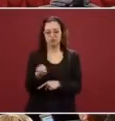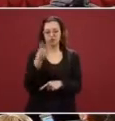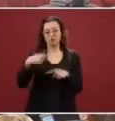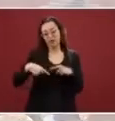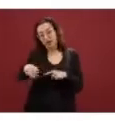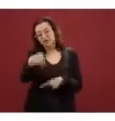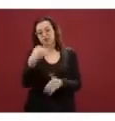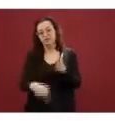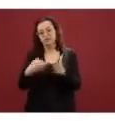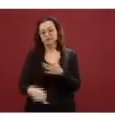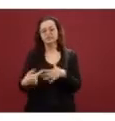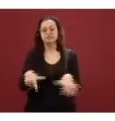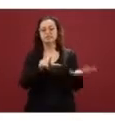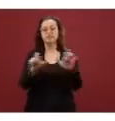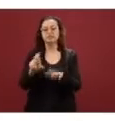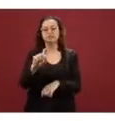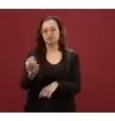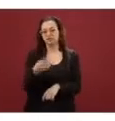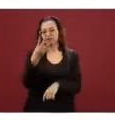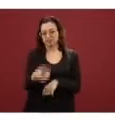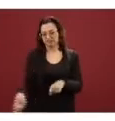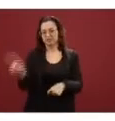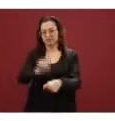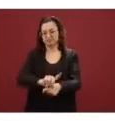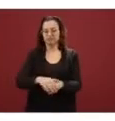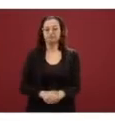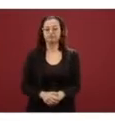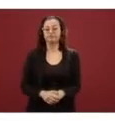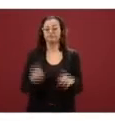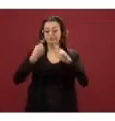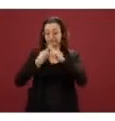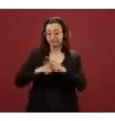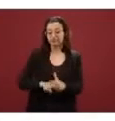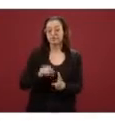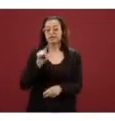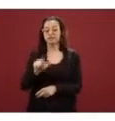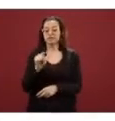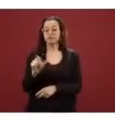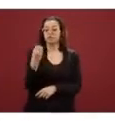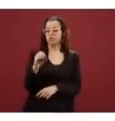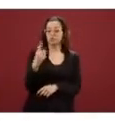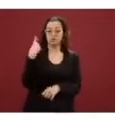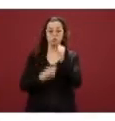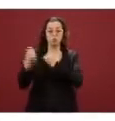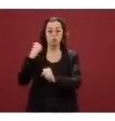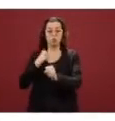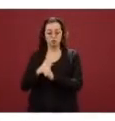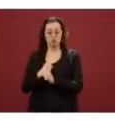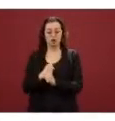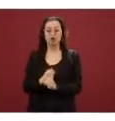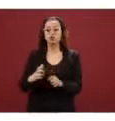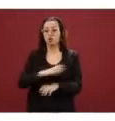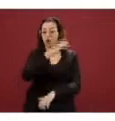restan 733 días. Como ustedes saben, la obra inició el 17 de octubre del año pasado y tenemos fecha